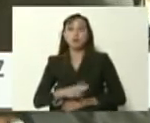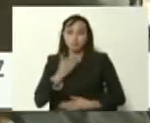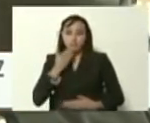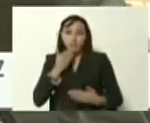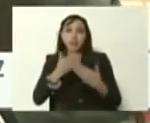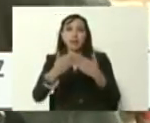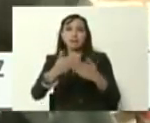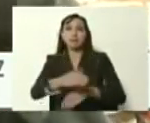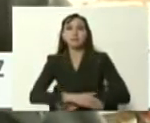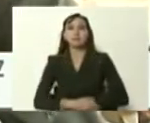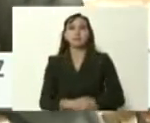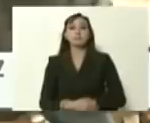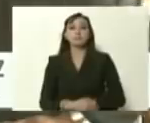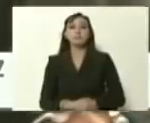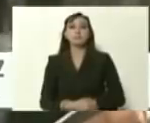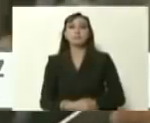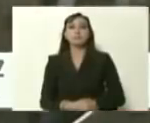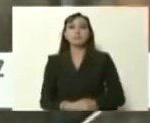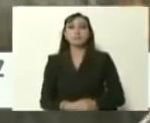gracias.